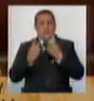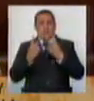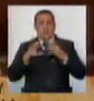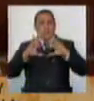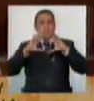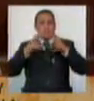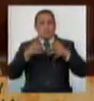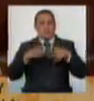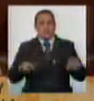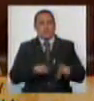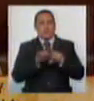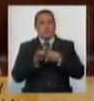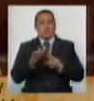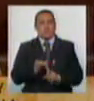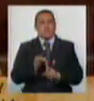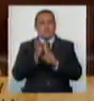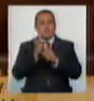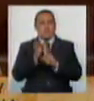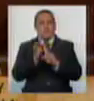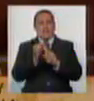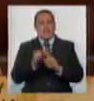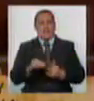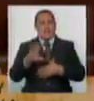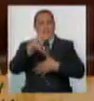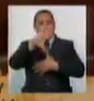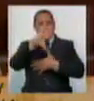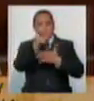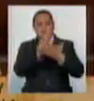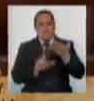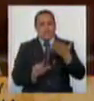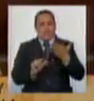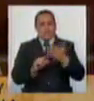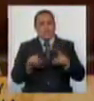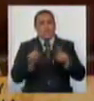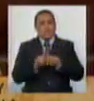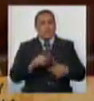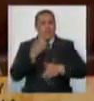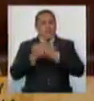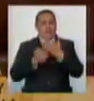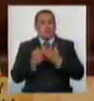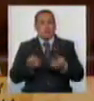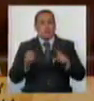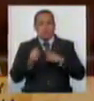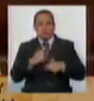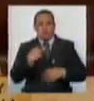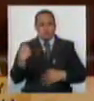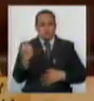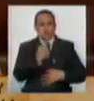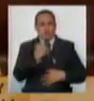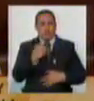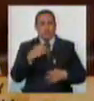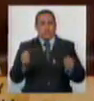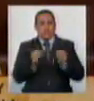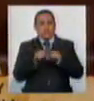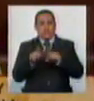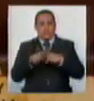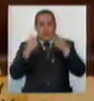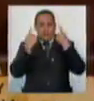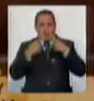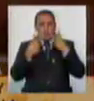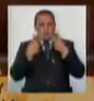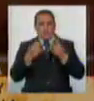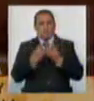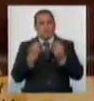mundo y en particular América Latina. Un país avanza cuando todos sus sectores se ponen de acuerdo en